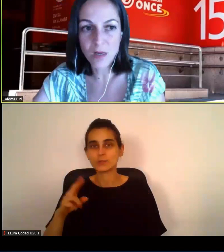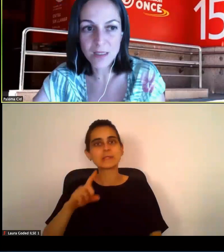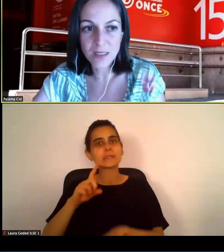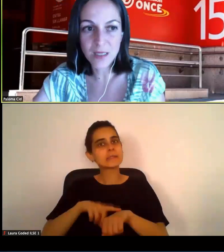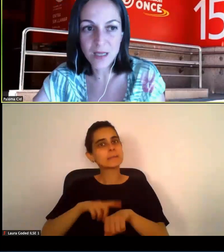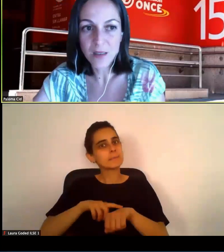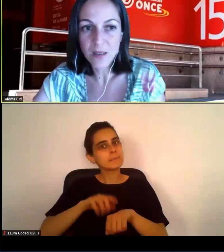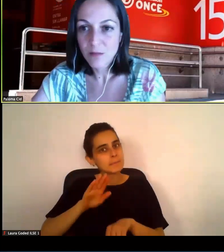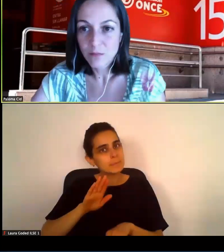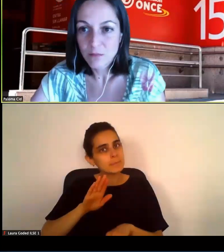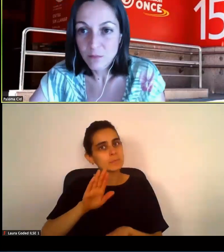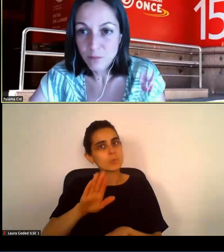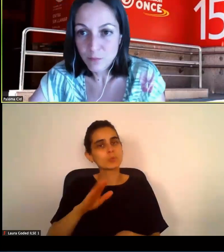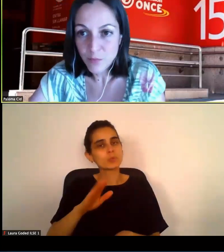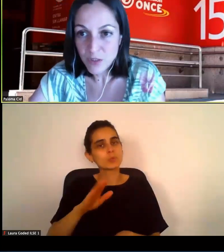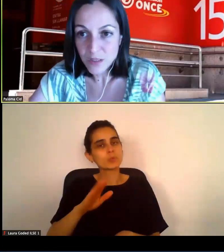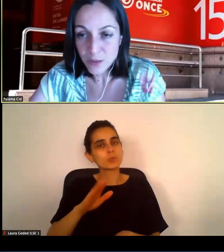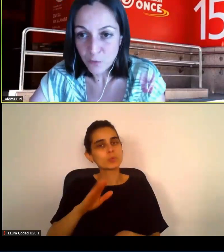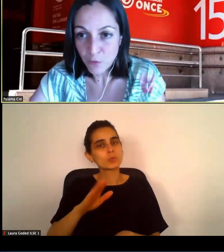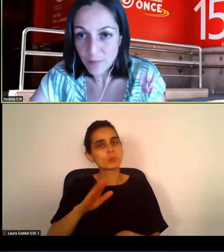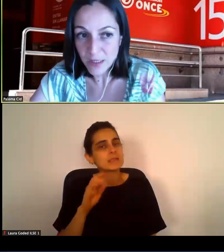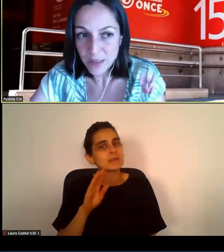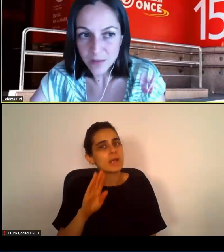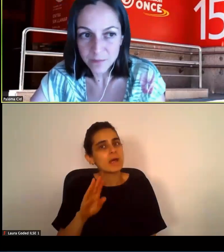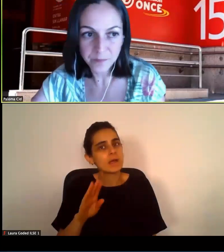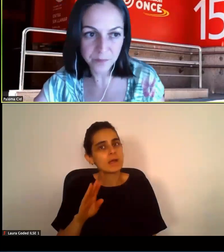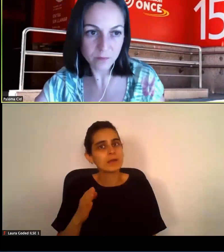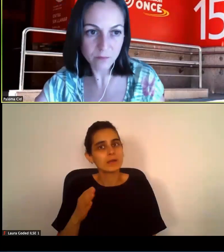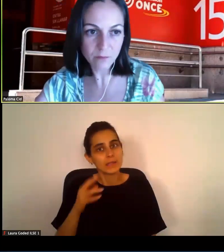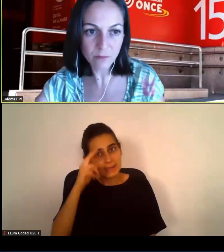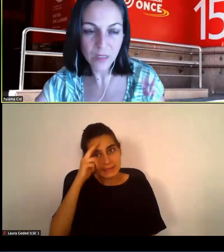uno necesita, pues es fundamental.